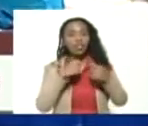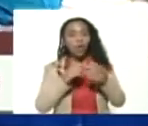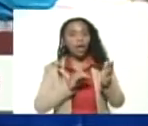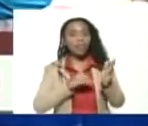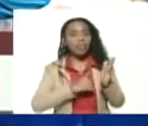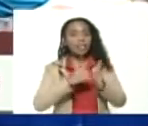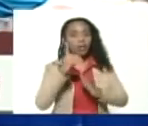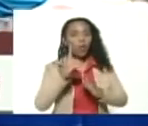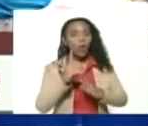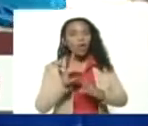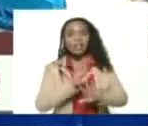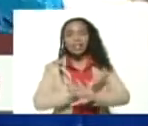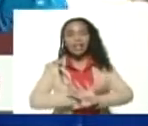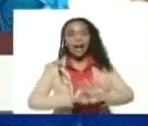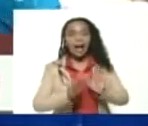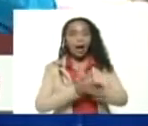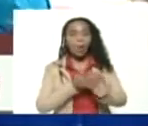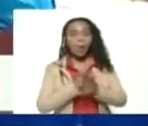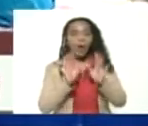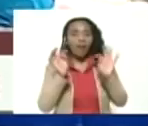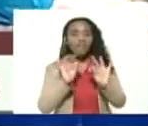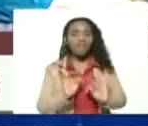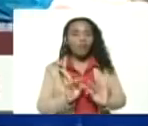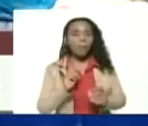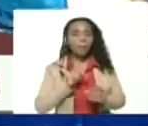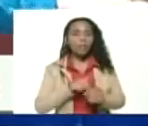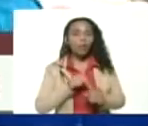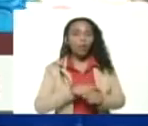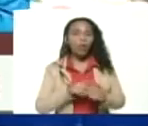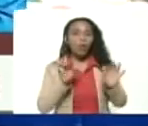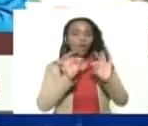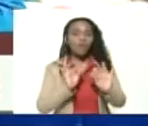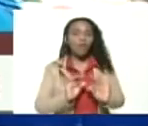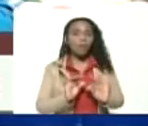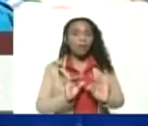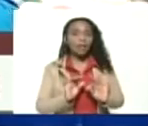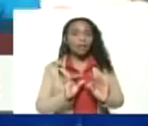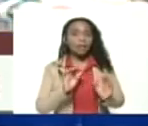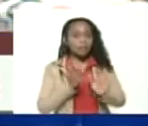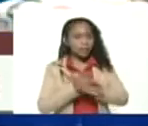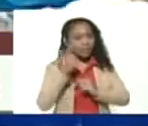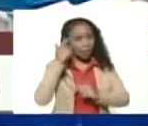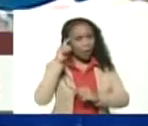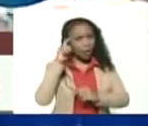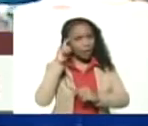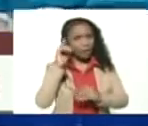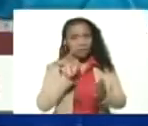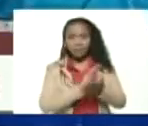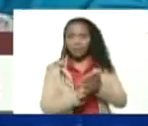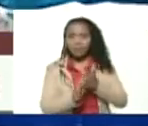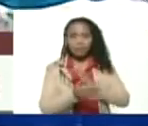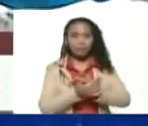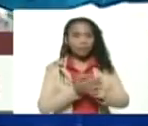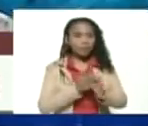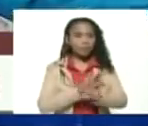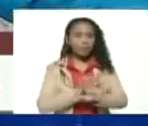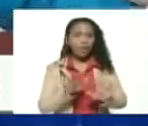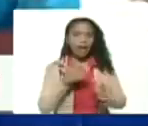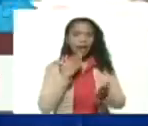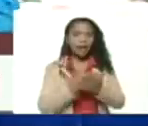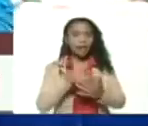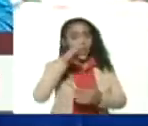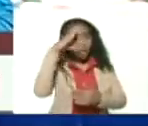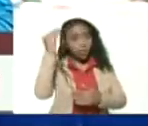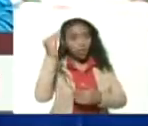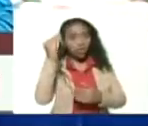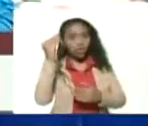acabó el modelo rentista petrolero, ya se acabó el modelo cadivero. ¿Se acuerdan de Cadivi? Se acabó, gracias a Dios y a la Virgen.